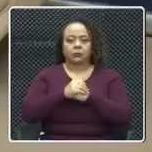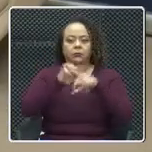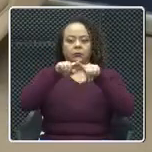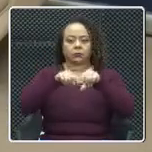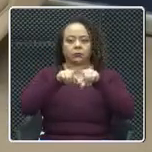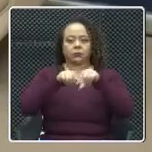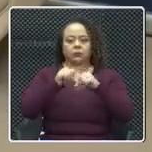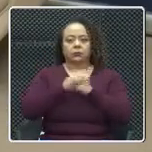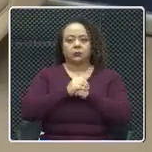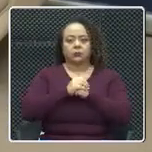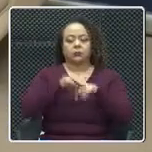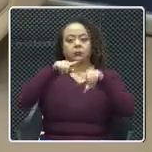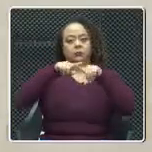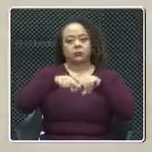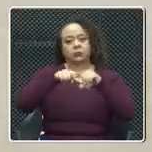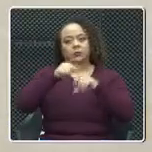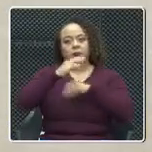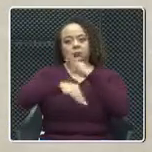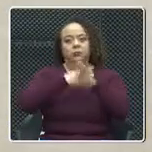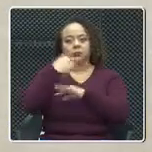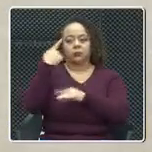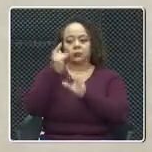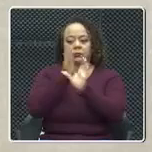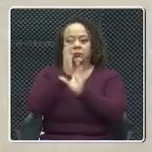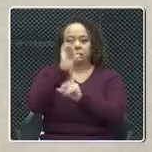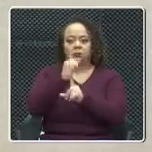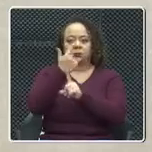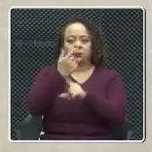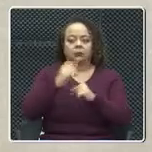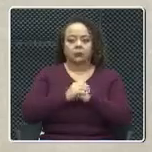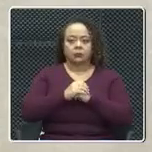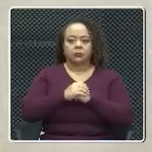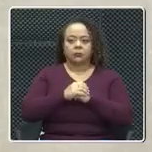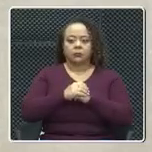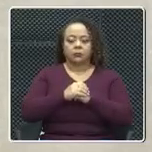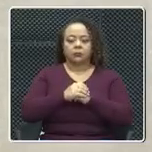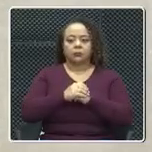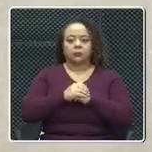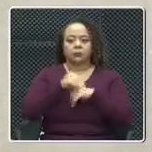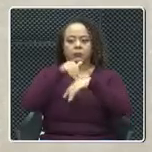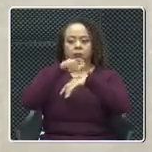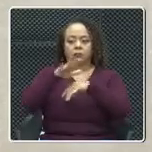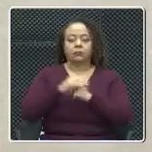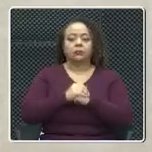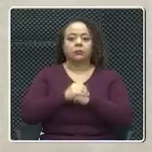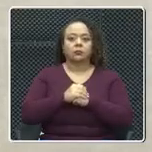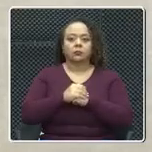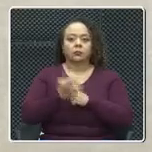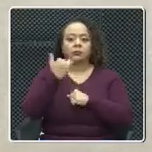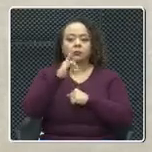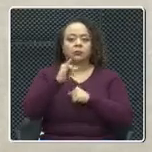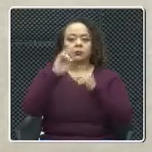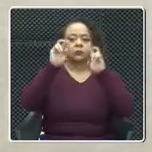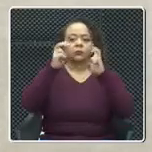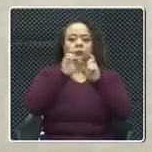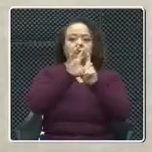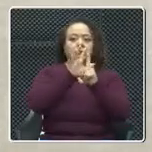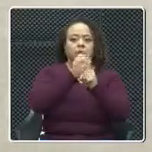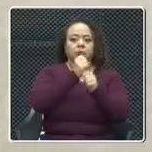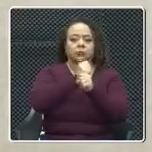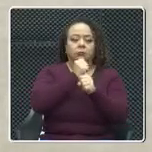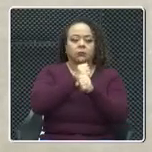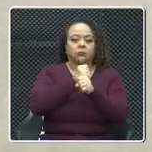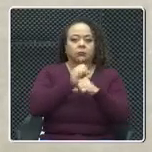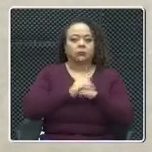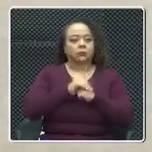Dependiendo, ¿verdad? O sea, dependiendo del tipo de riesgo psicosocial que esté, que vaya a ser referido. Si es un tema de hostigamiento laboral,